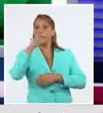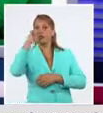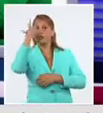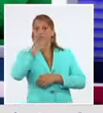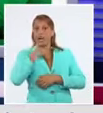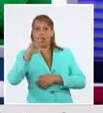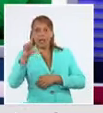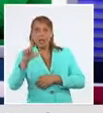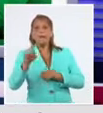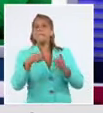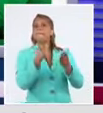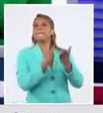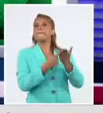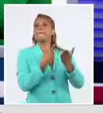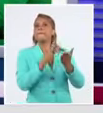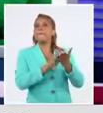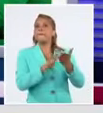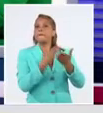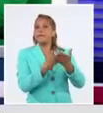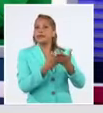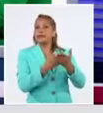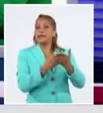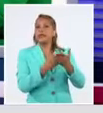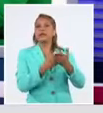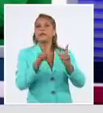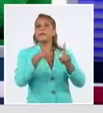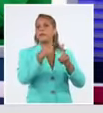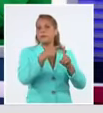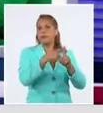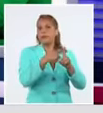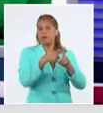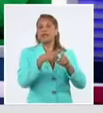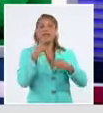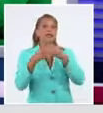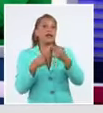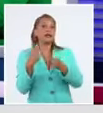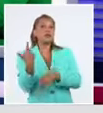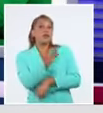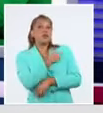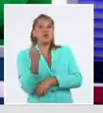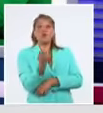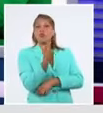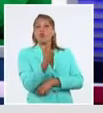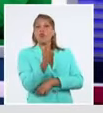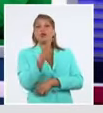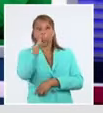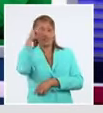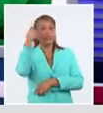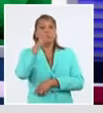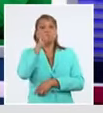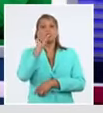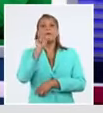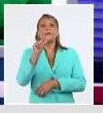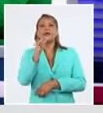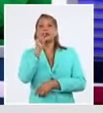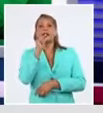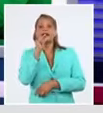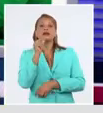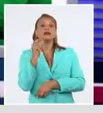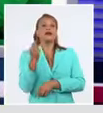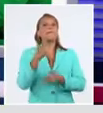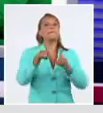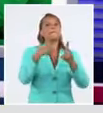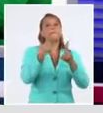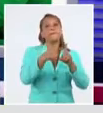positivo, se les administra una dosis de Soberana Plus sin timerosal, siempre y cuando